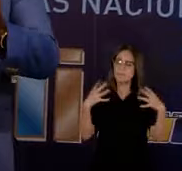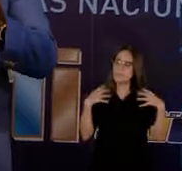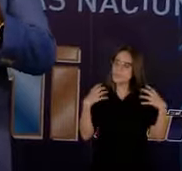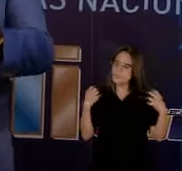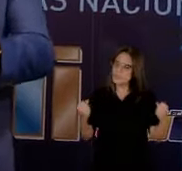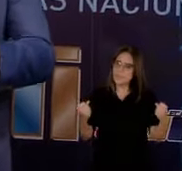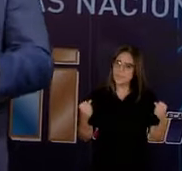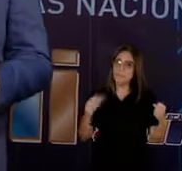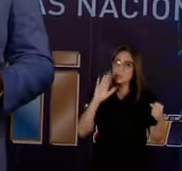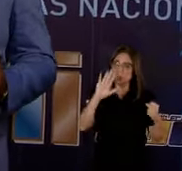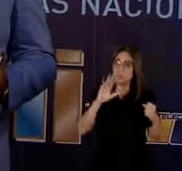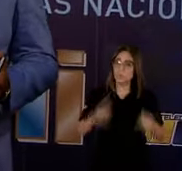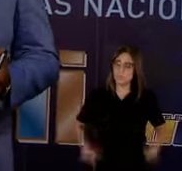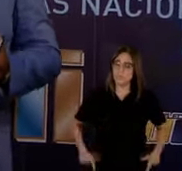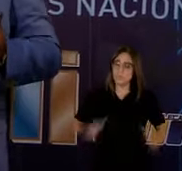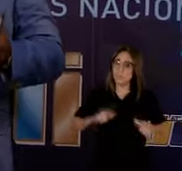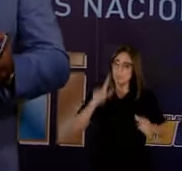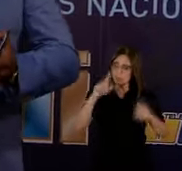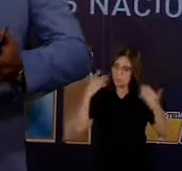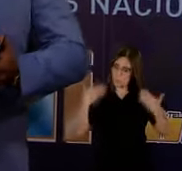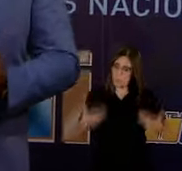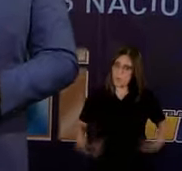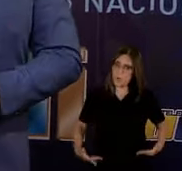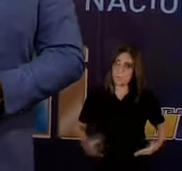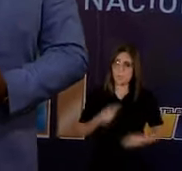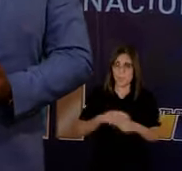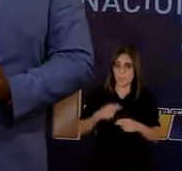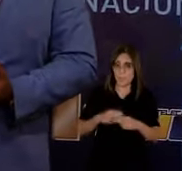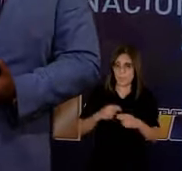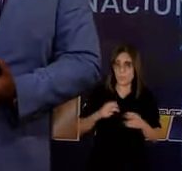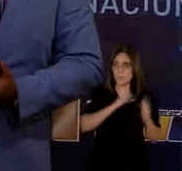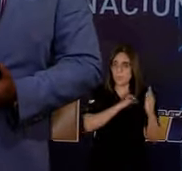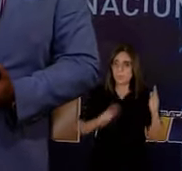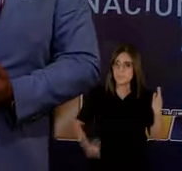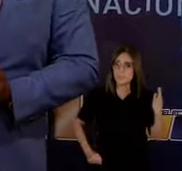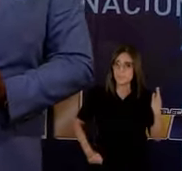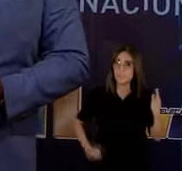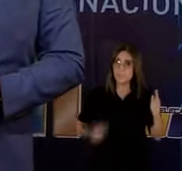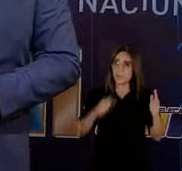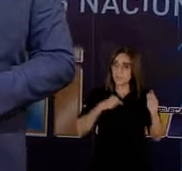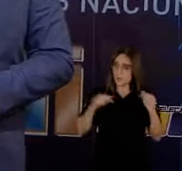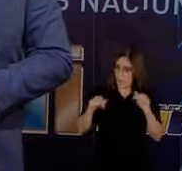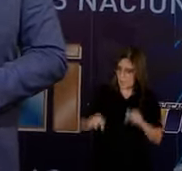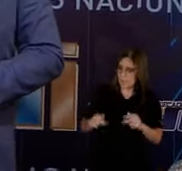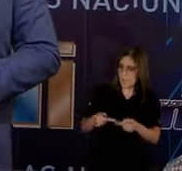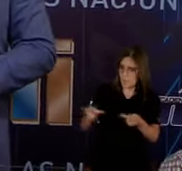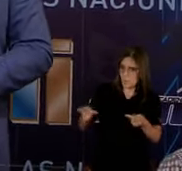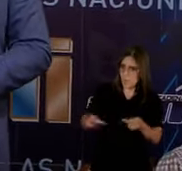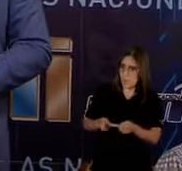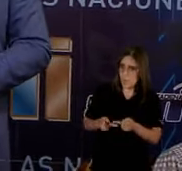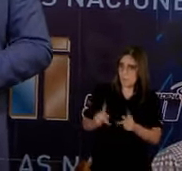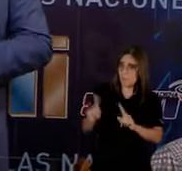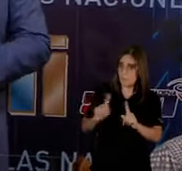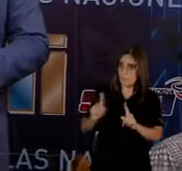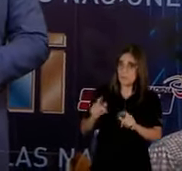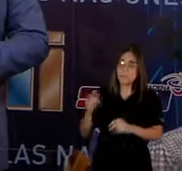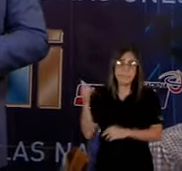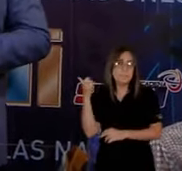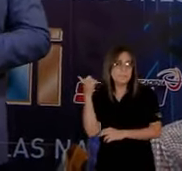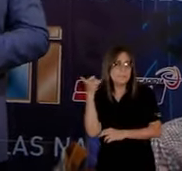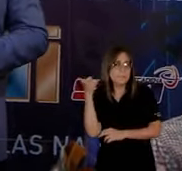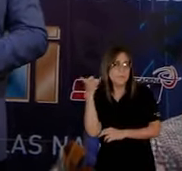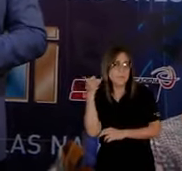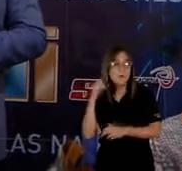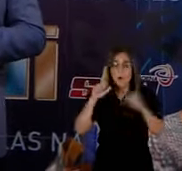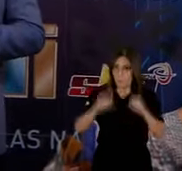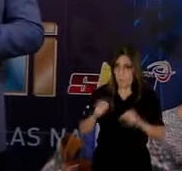que vas a ser salvo en el nombre del Señor. Y yo estoy directamente del lugar donde tomamos tus llamadas telefónicas. Puedes llamar ahora mismo porque